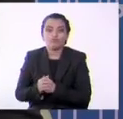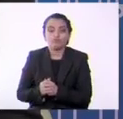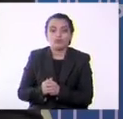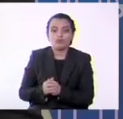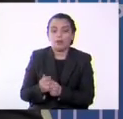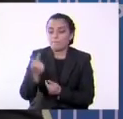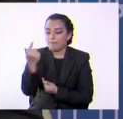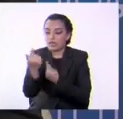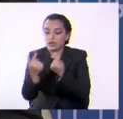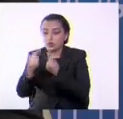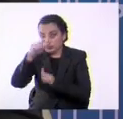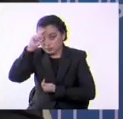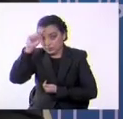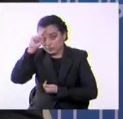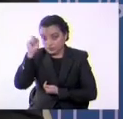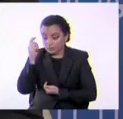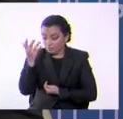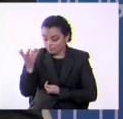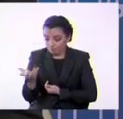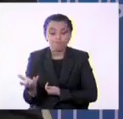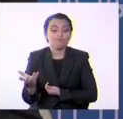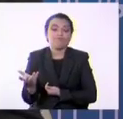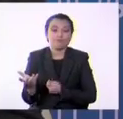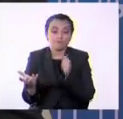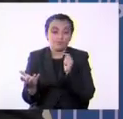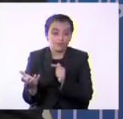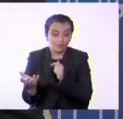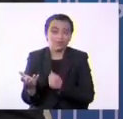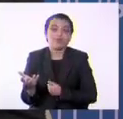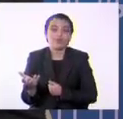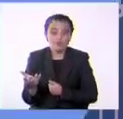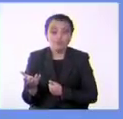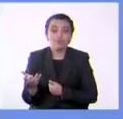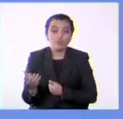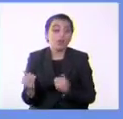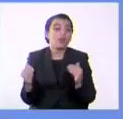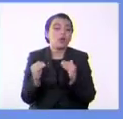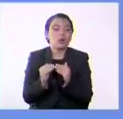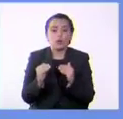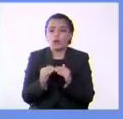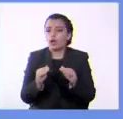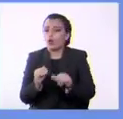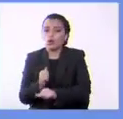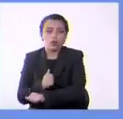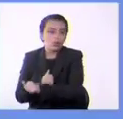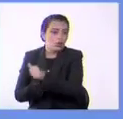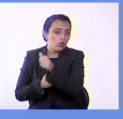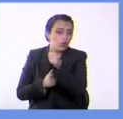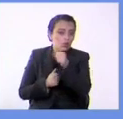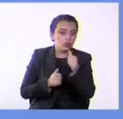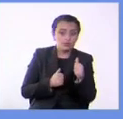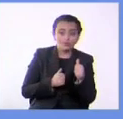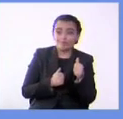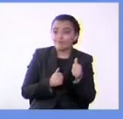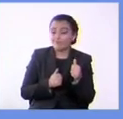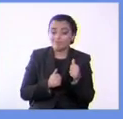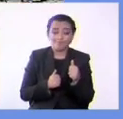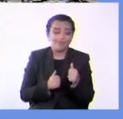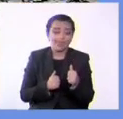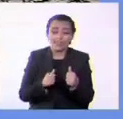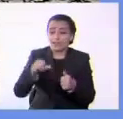como beneficios se sitúan estos elementos, pero también hay otros elementos que son desventajosos. Por